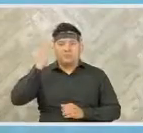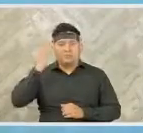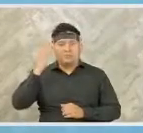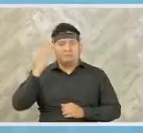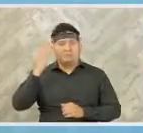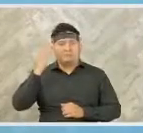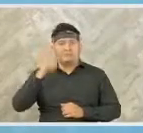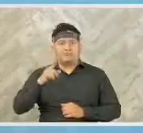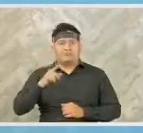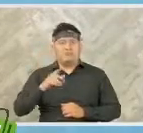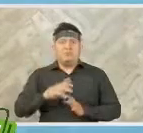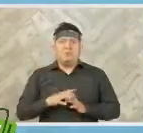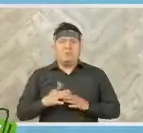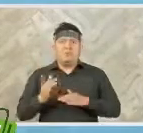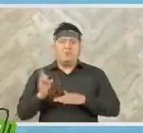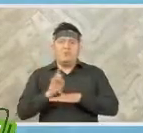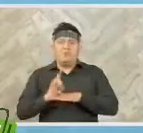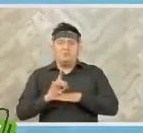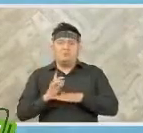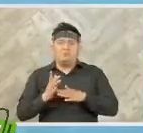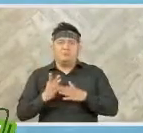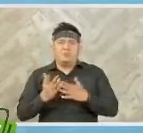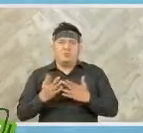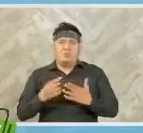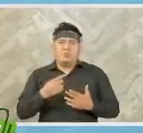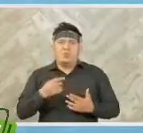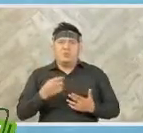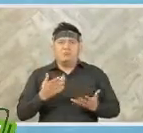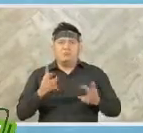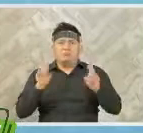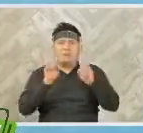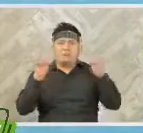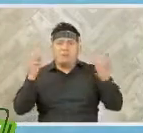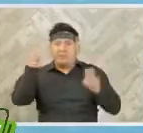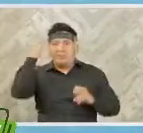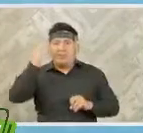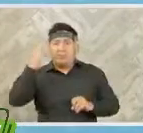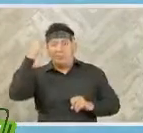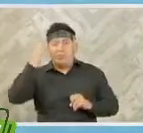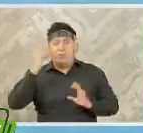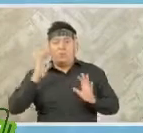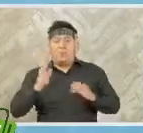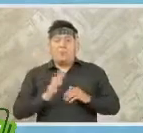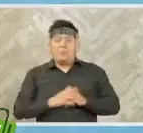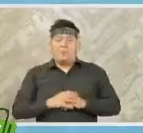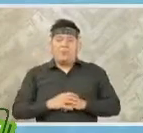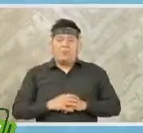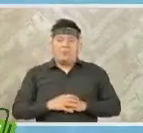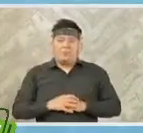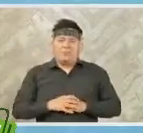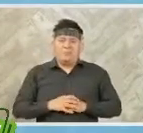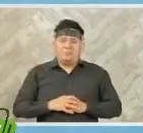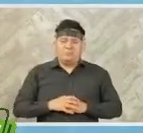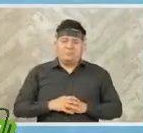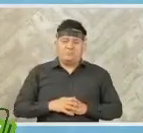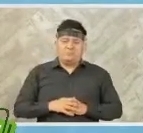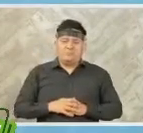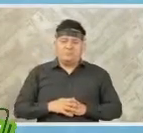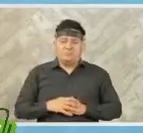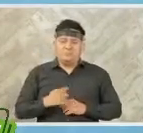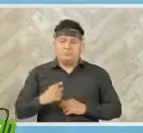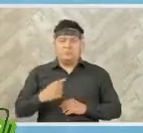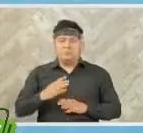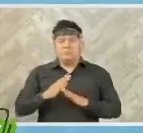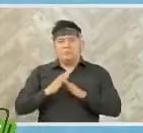lo referencia hacia el aspecto pedagógico con el objeto de conocer los mismos y evidentemente